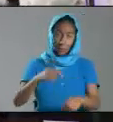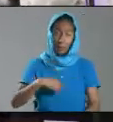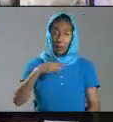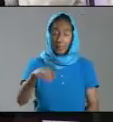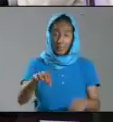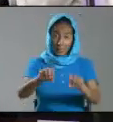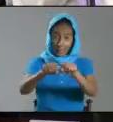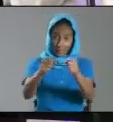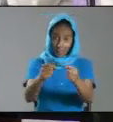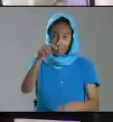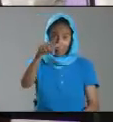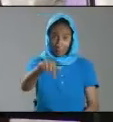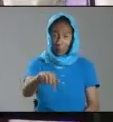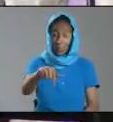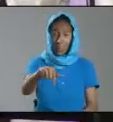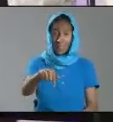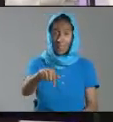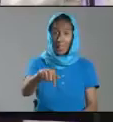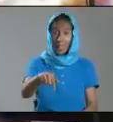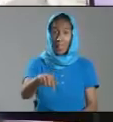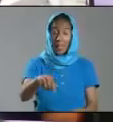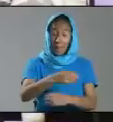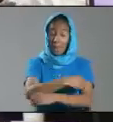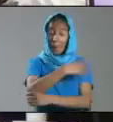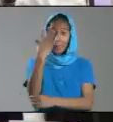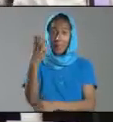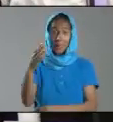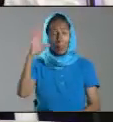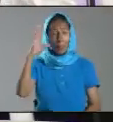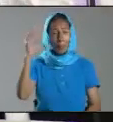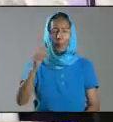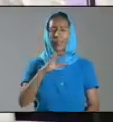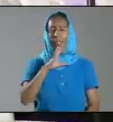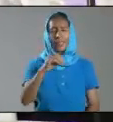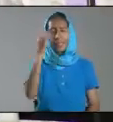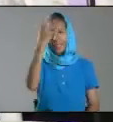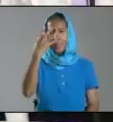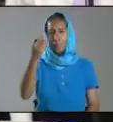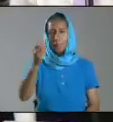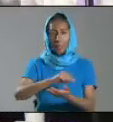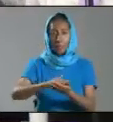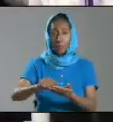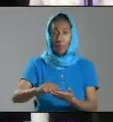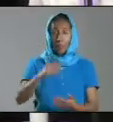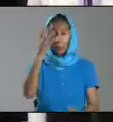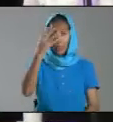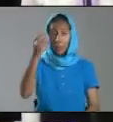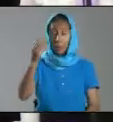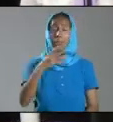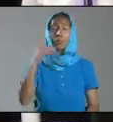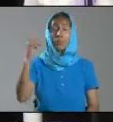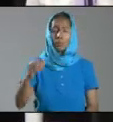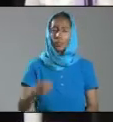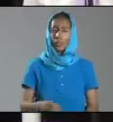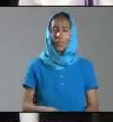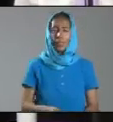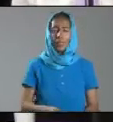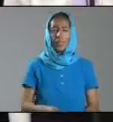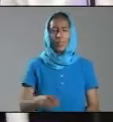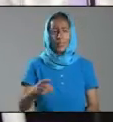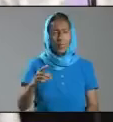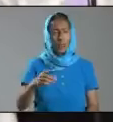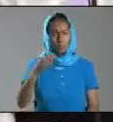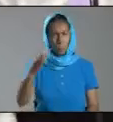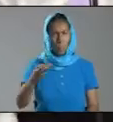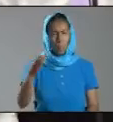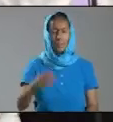quebrantando en esta mañana. Porque es el Espíritu Santo, es el Espíritu de Dios el que convence de pecado, de